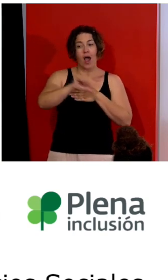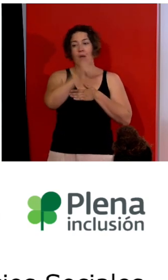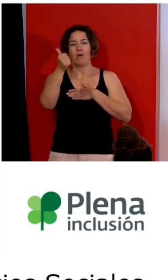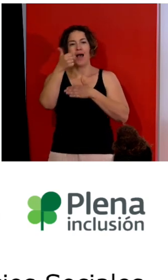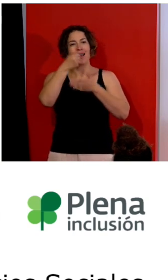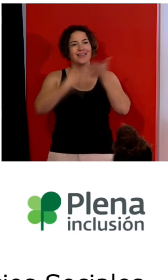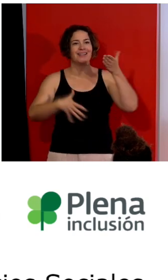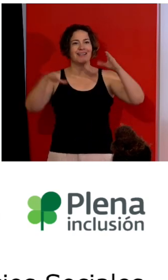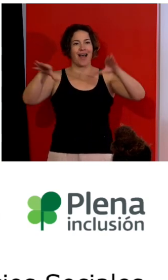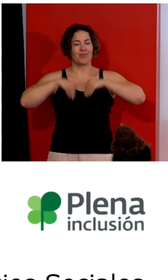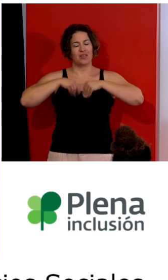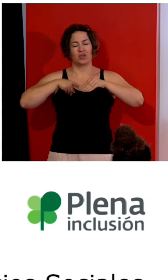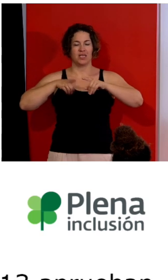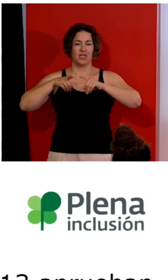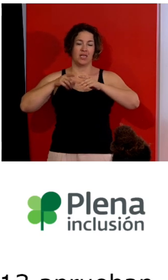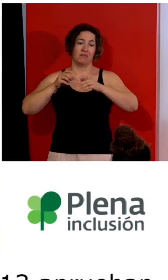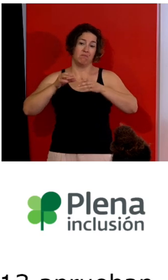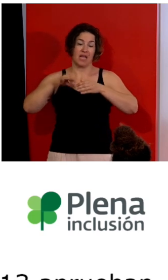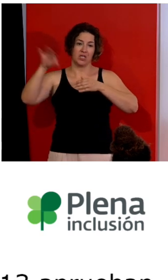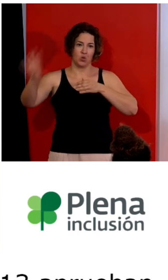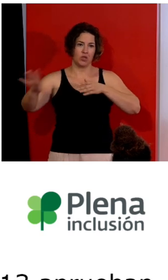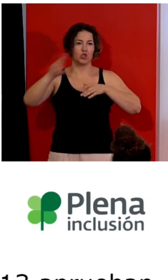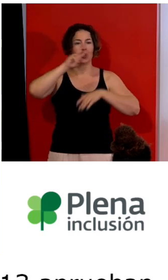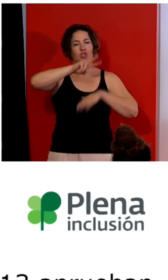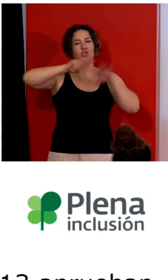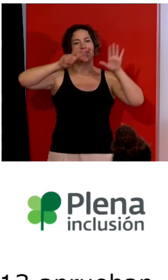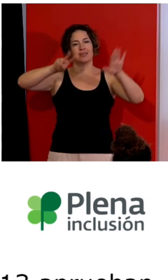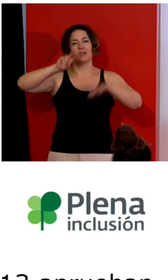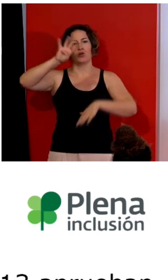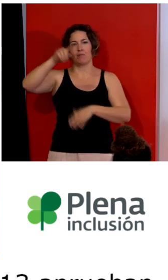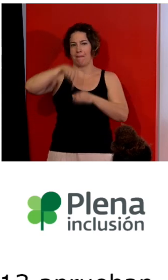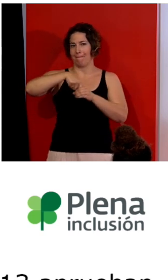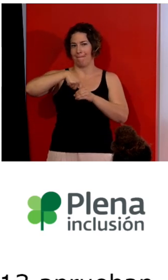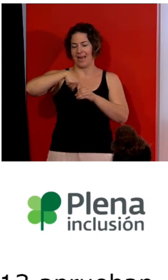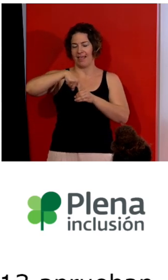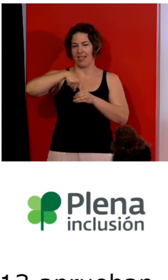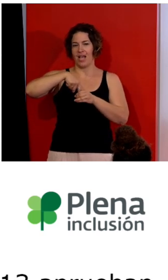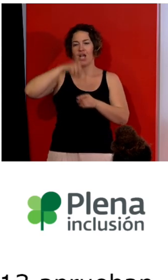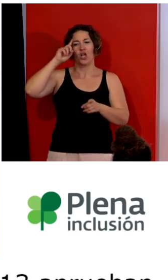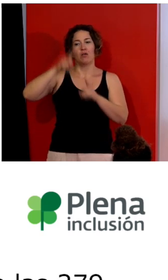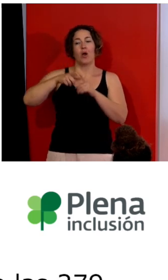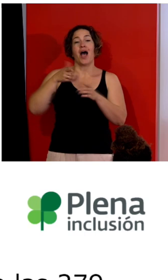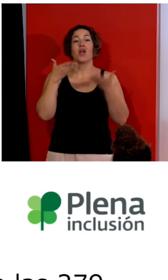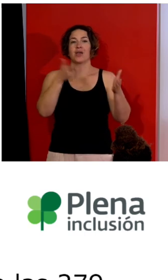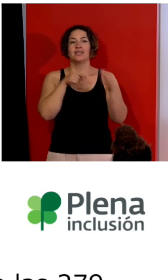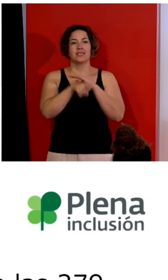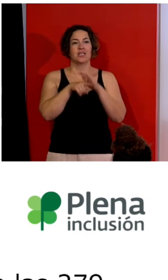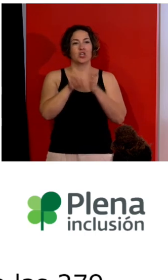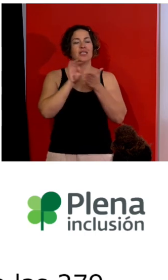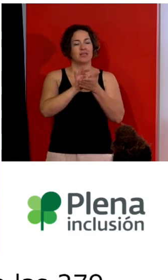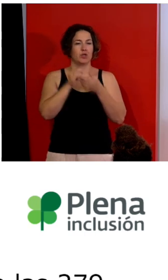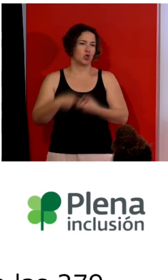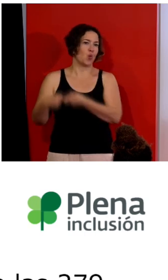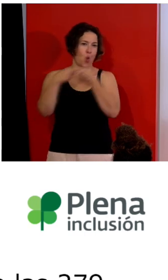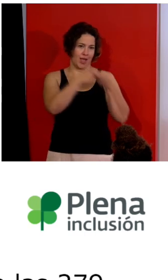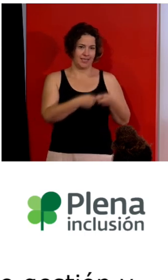de admitidos y excluidos de las 279 plazas convocadas para ayudantes de gestión y servicios comunes. O